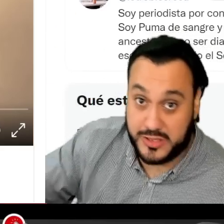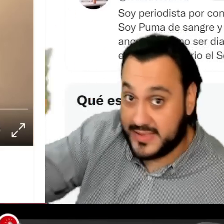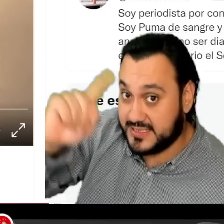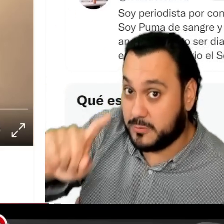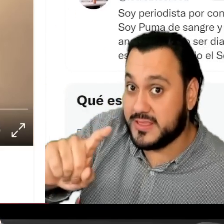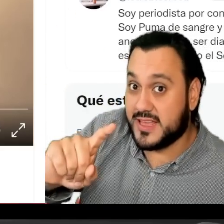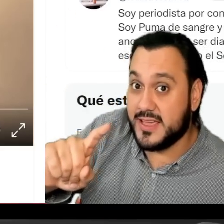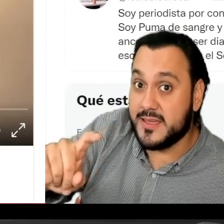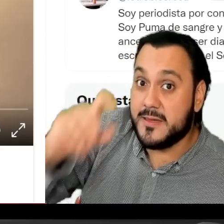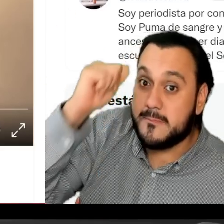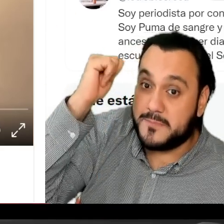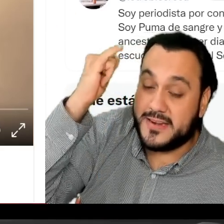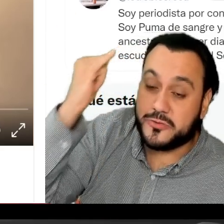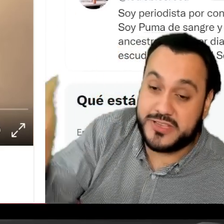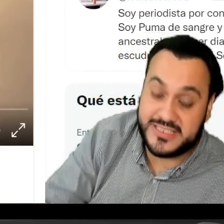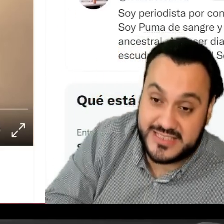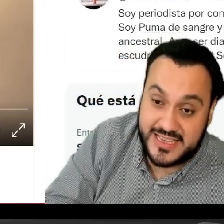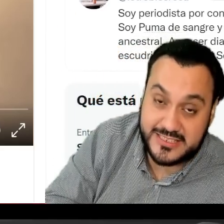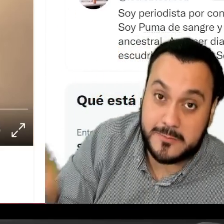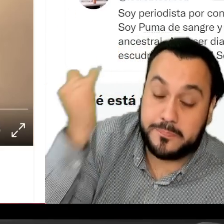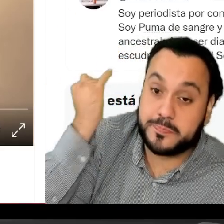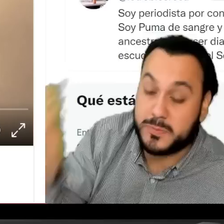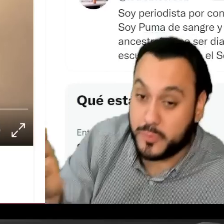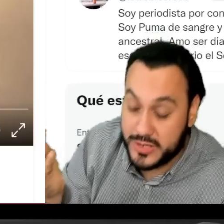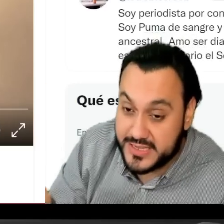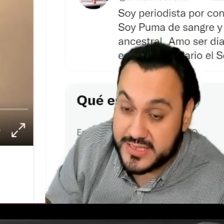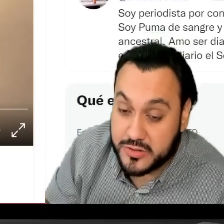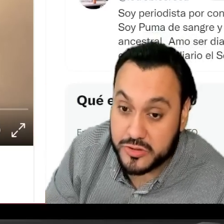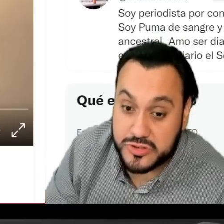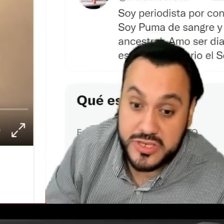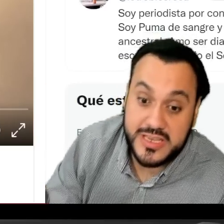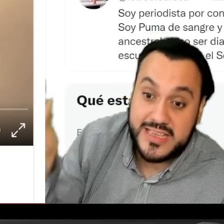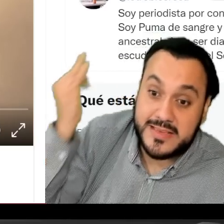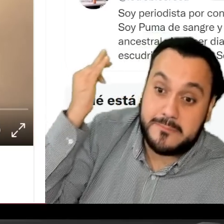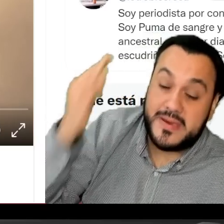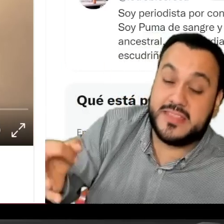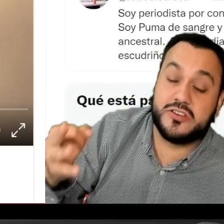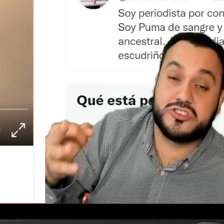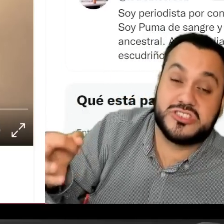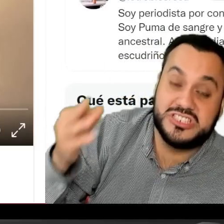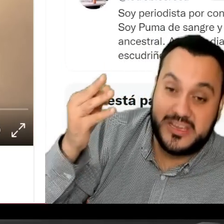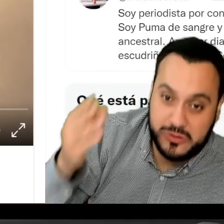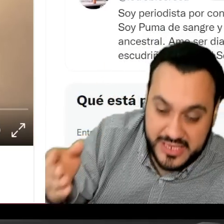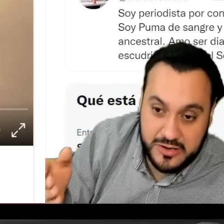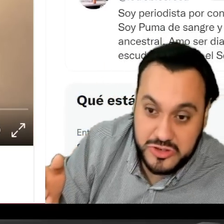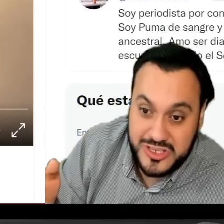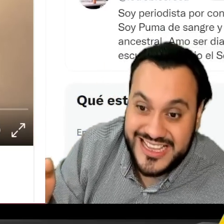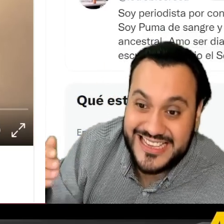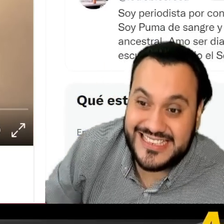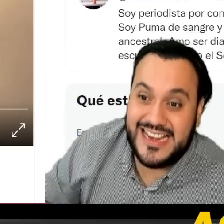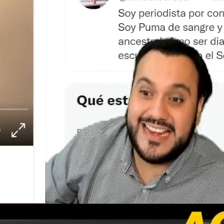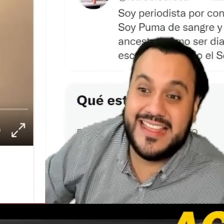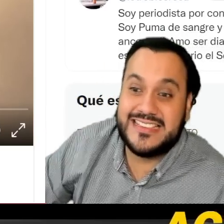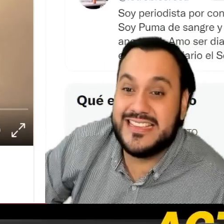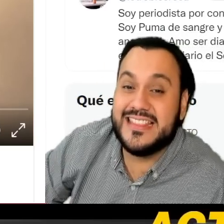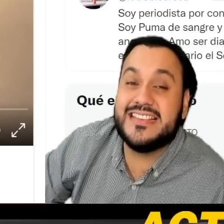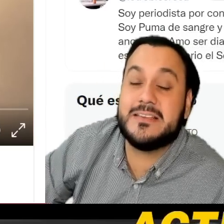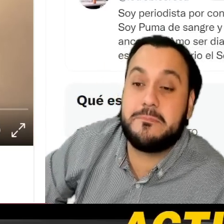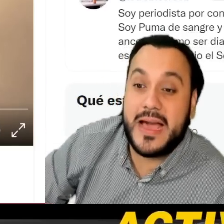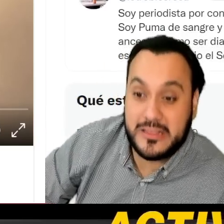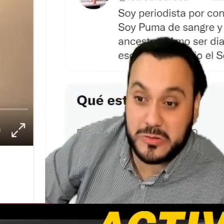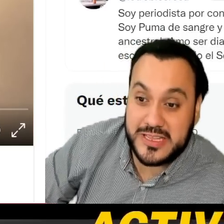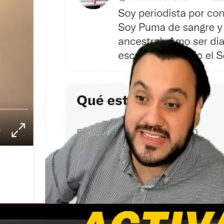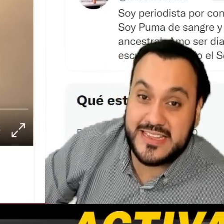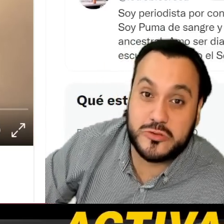información y den se cuenta de periodistas políticos medios chayoteros salen a decir de